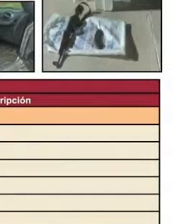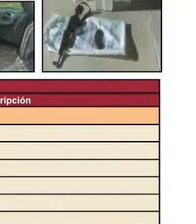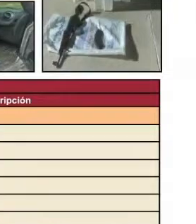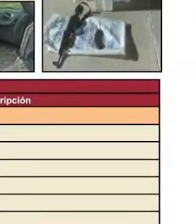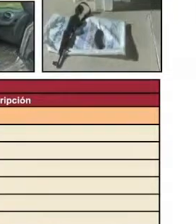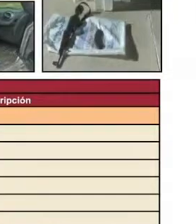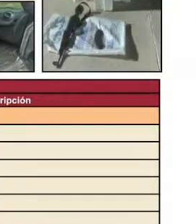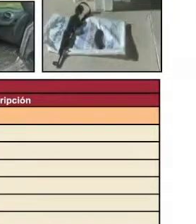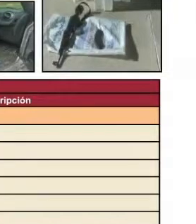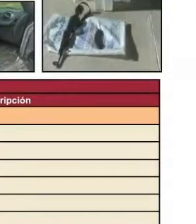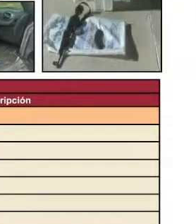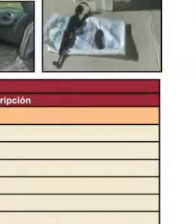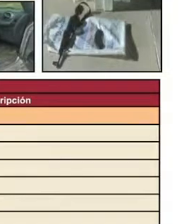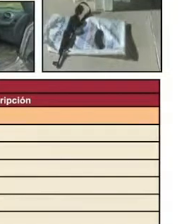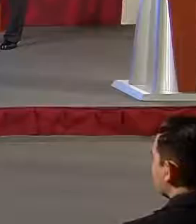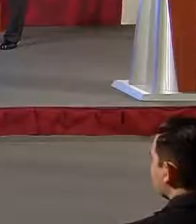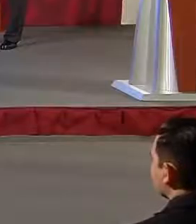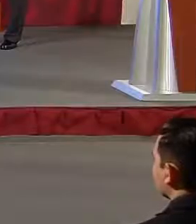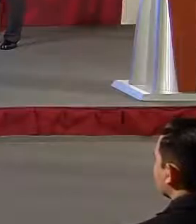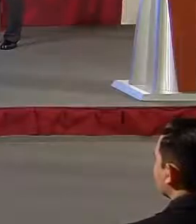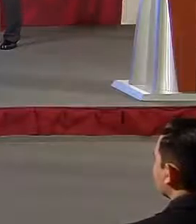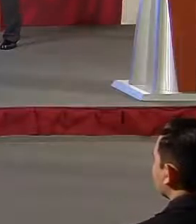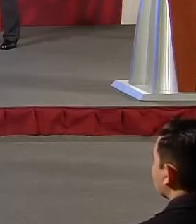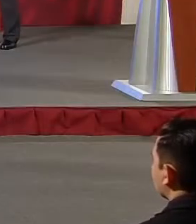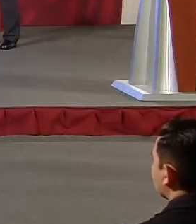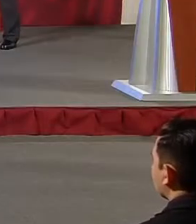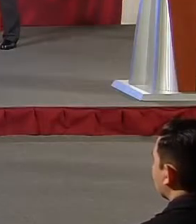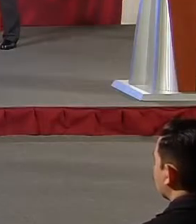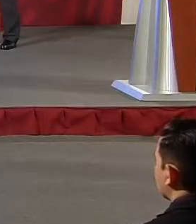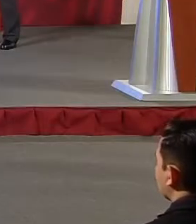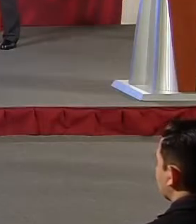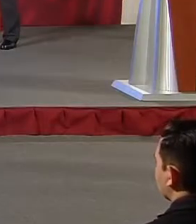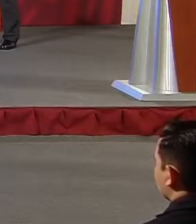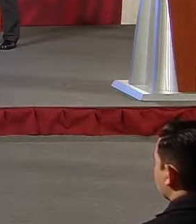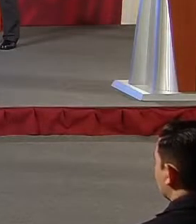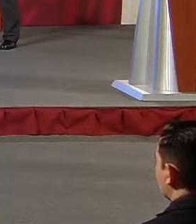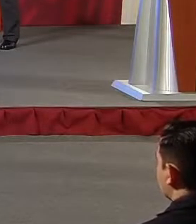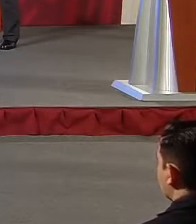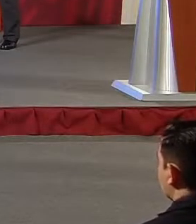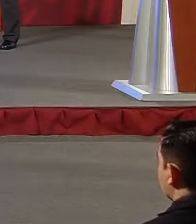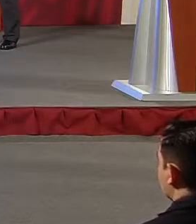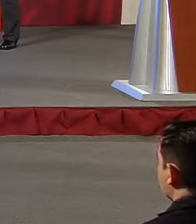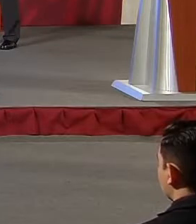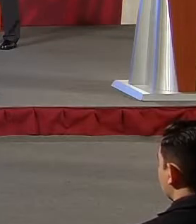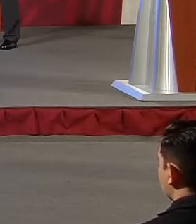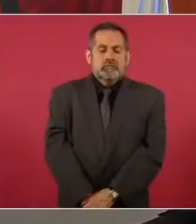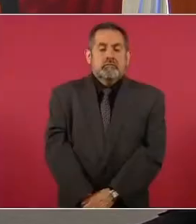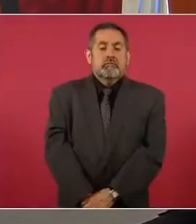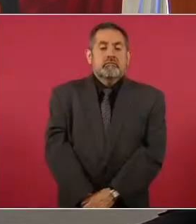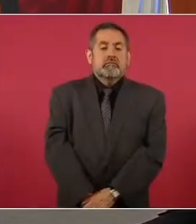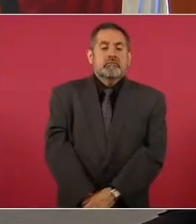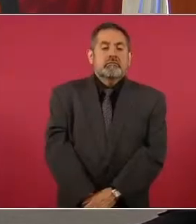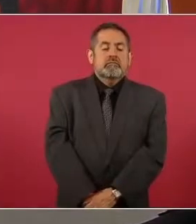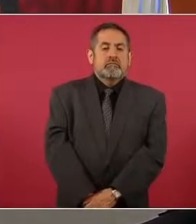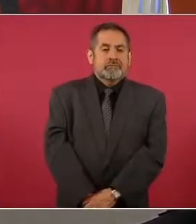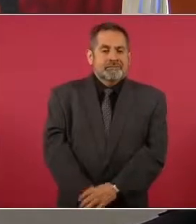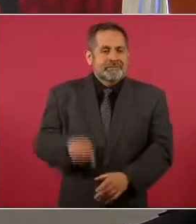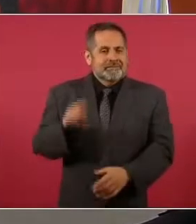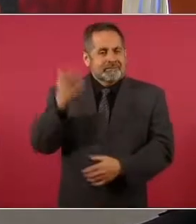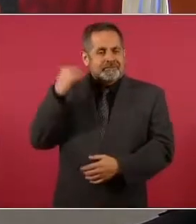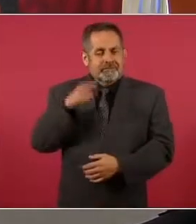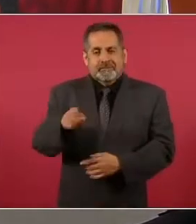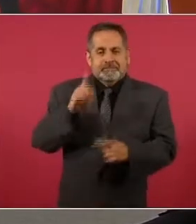anterior, es identificado como el autor material del homicidio de la regidora de Bacún, Verónica